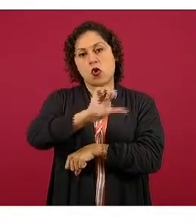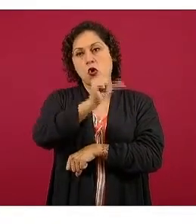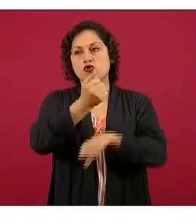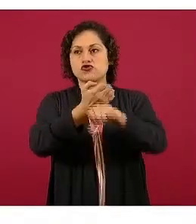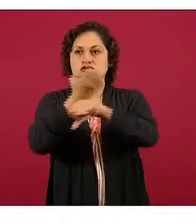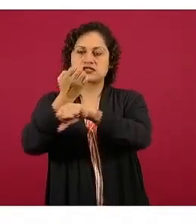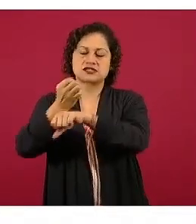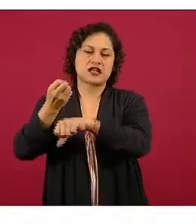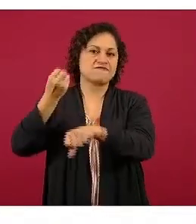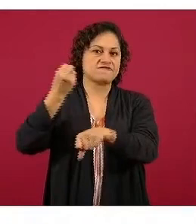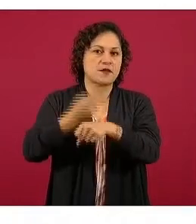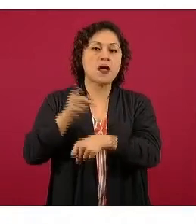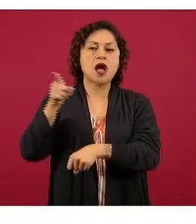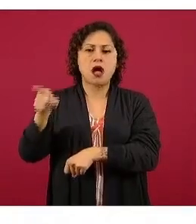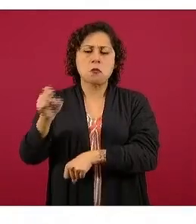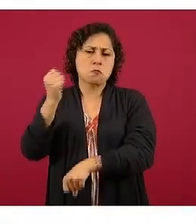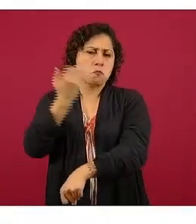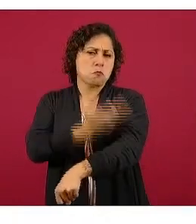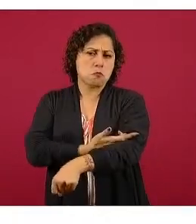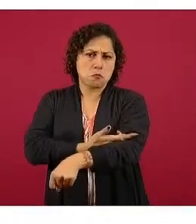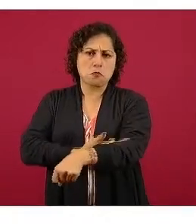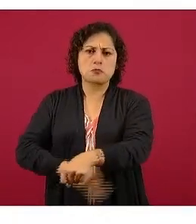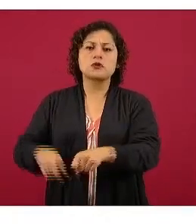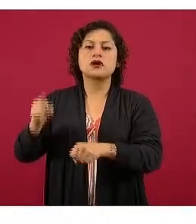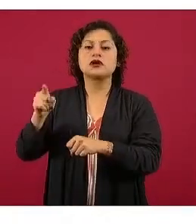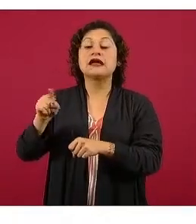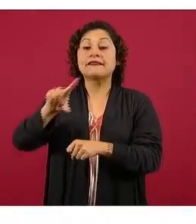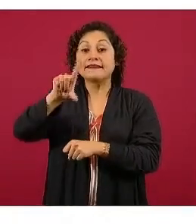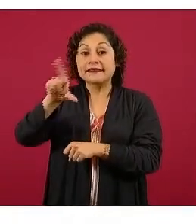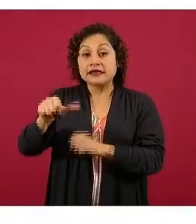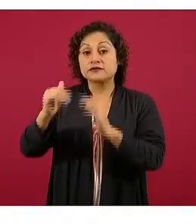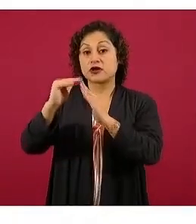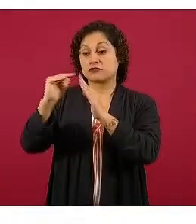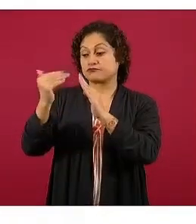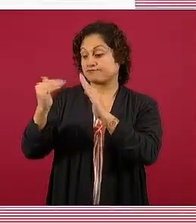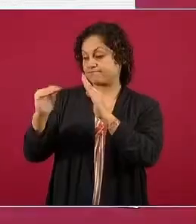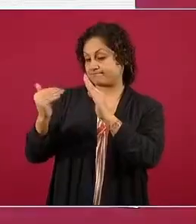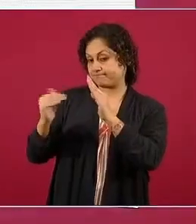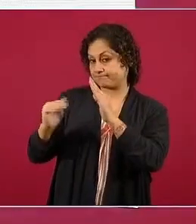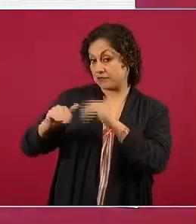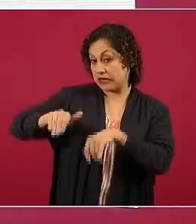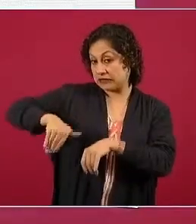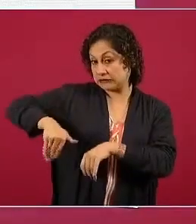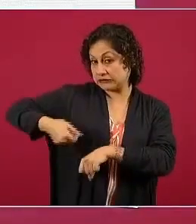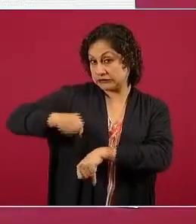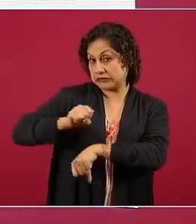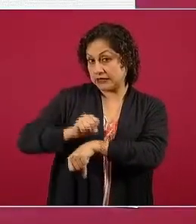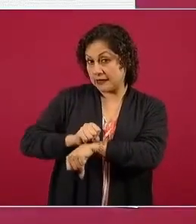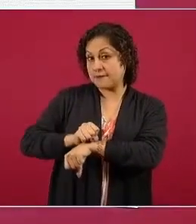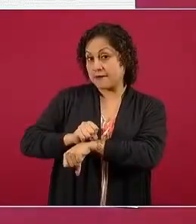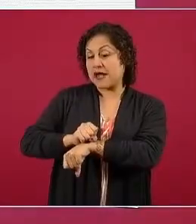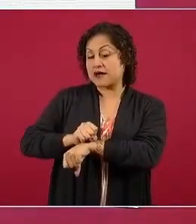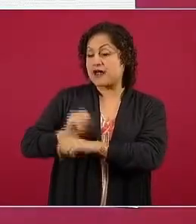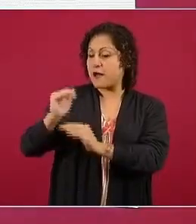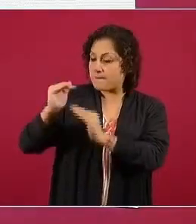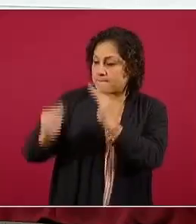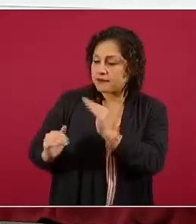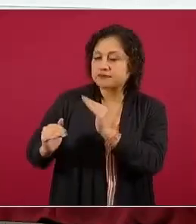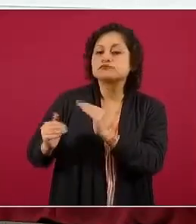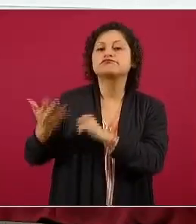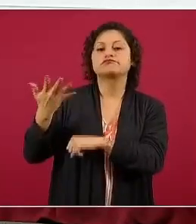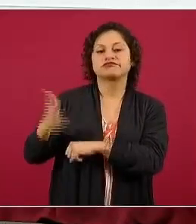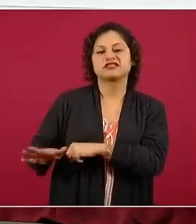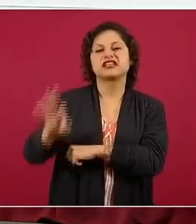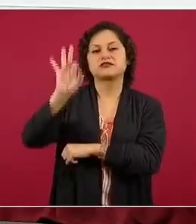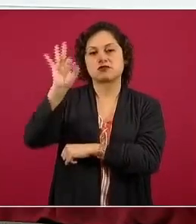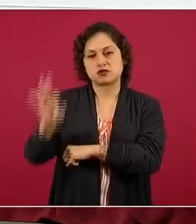entidades, y a partir de ahí ha tenido un descenso importante, y en la última semana está abriendo con un descenso del menos